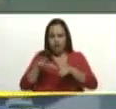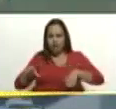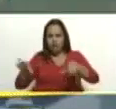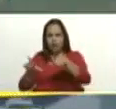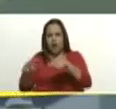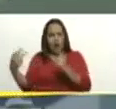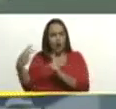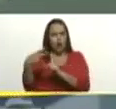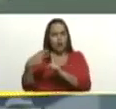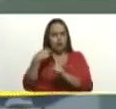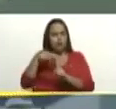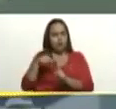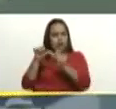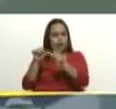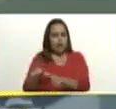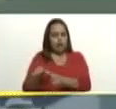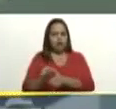quedamos.